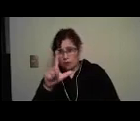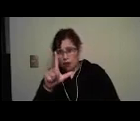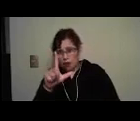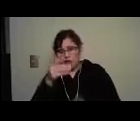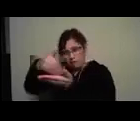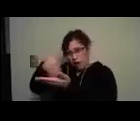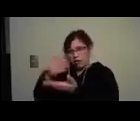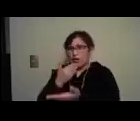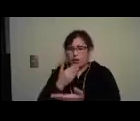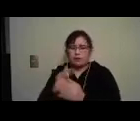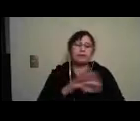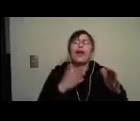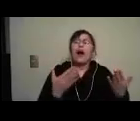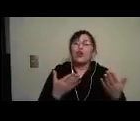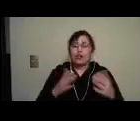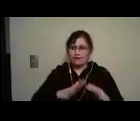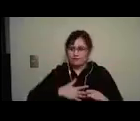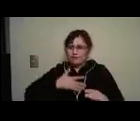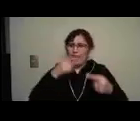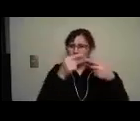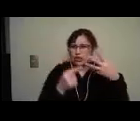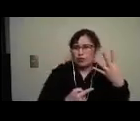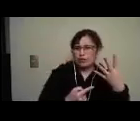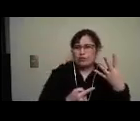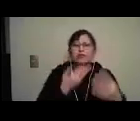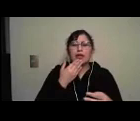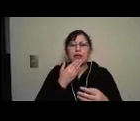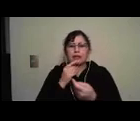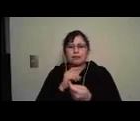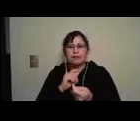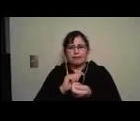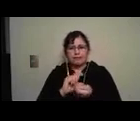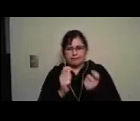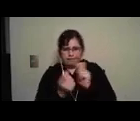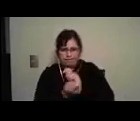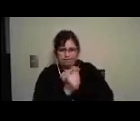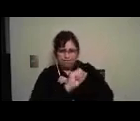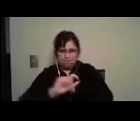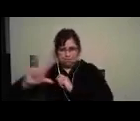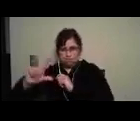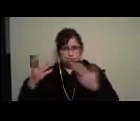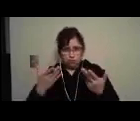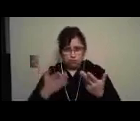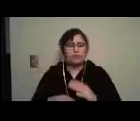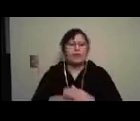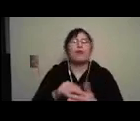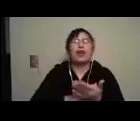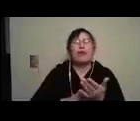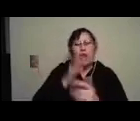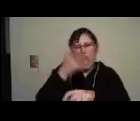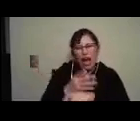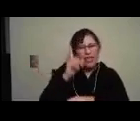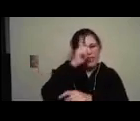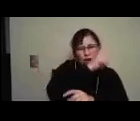Respecto de la sintomatología y evolución, aparece como una dificultad para realizar tareas que exigen pensar